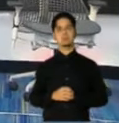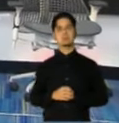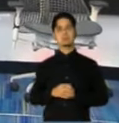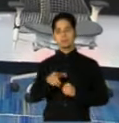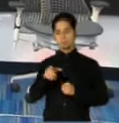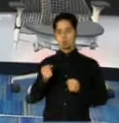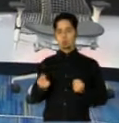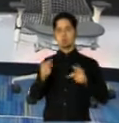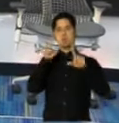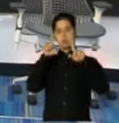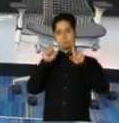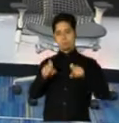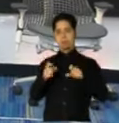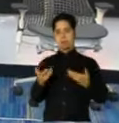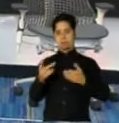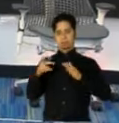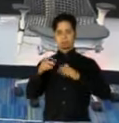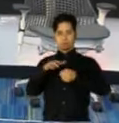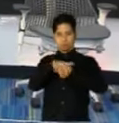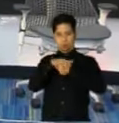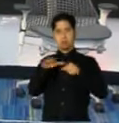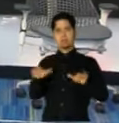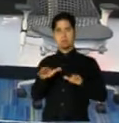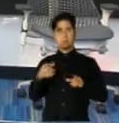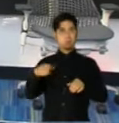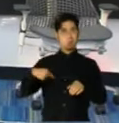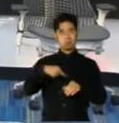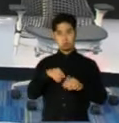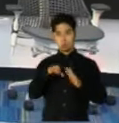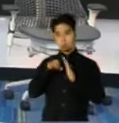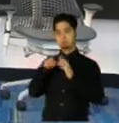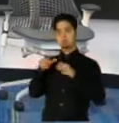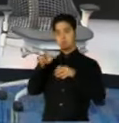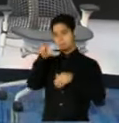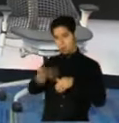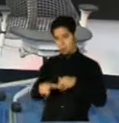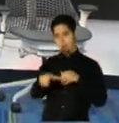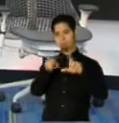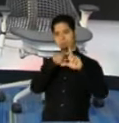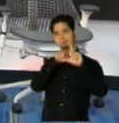cantidad de pruebas de como país. Estamos bien bajitos en comparación, miren,